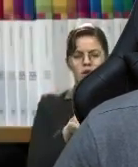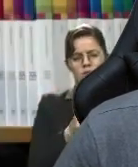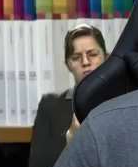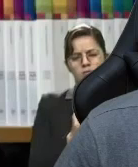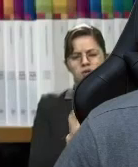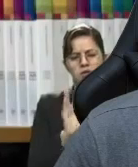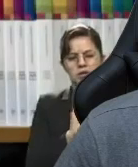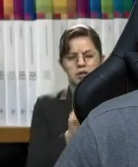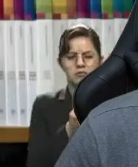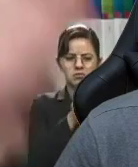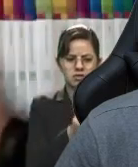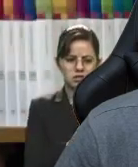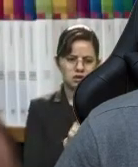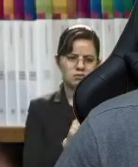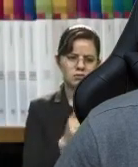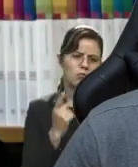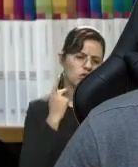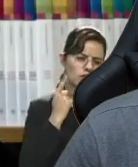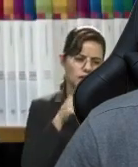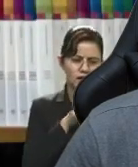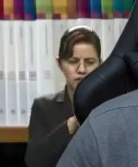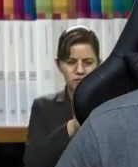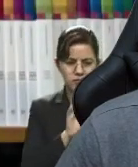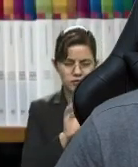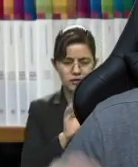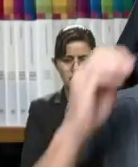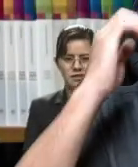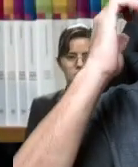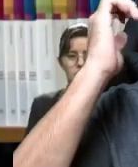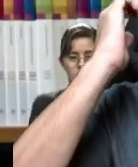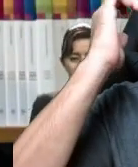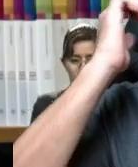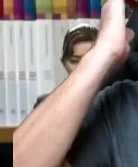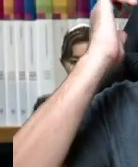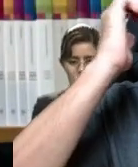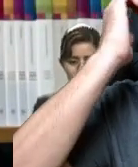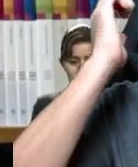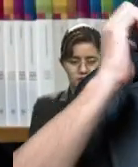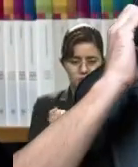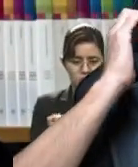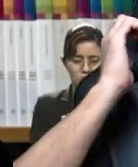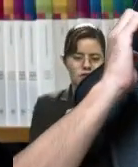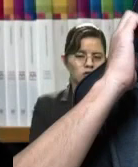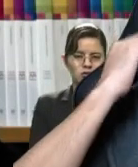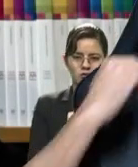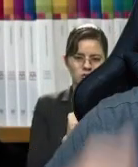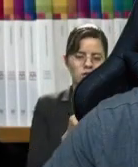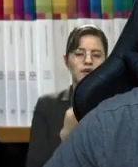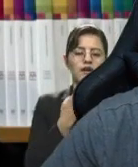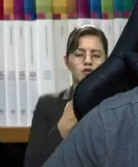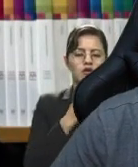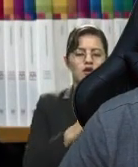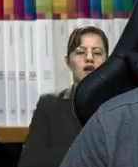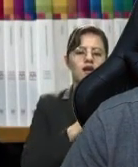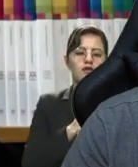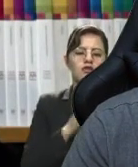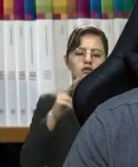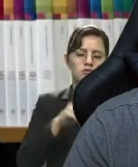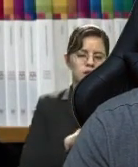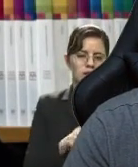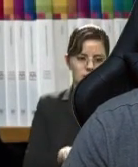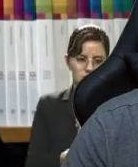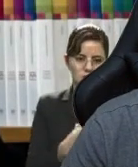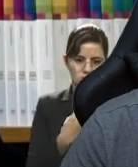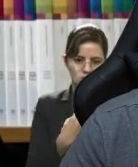los dobles se decidió sacar de la reforma 2014 eso por eso nosotros le asignamos y por eso claro que los consultamos y los